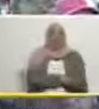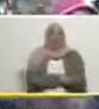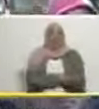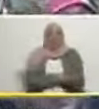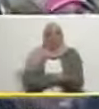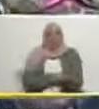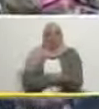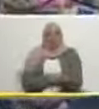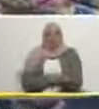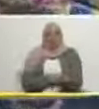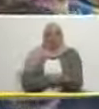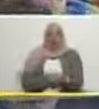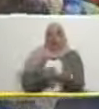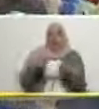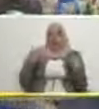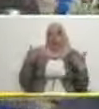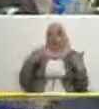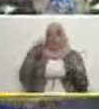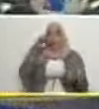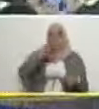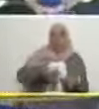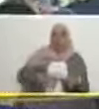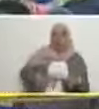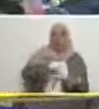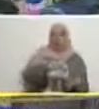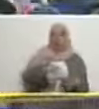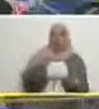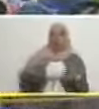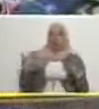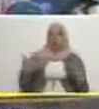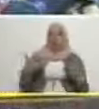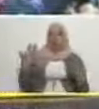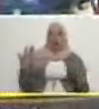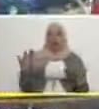Pero el pueblo se alegra de que el pueblo de Coro salió a las calles.